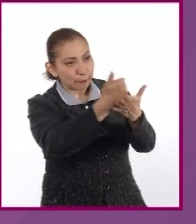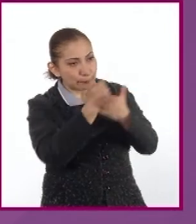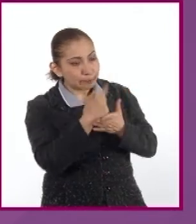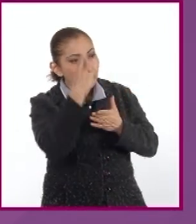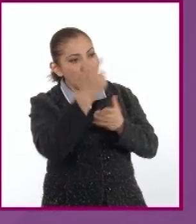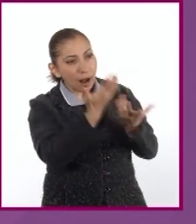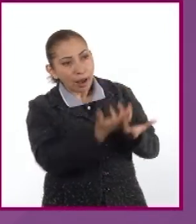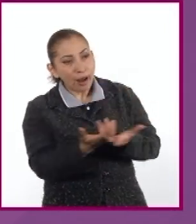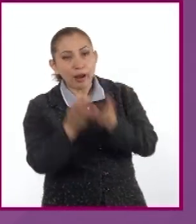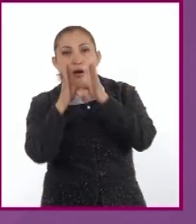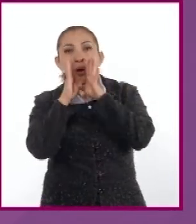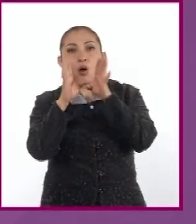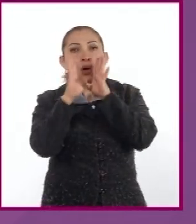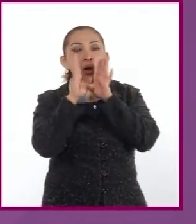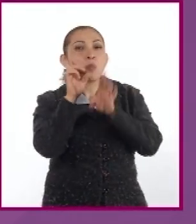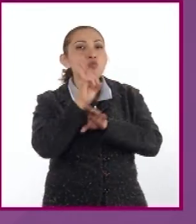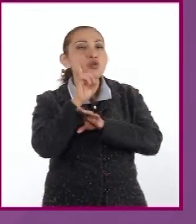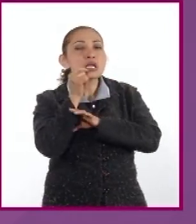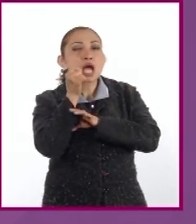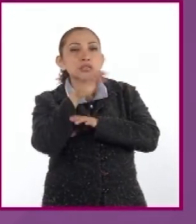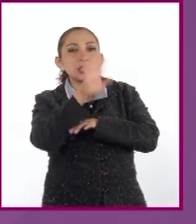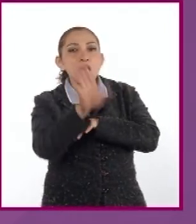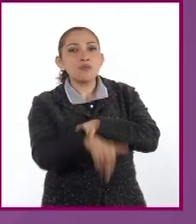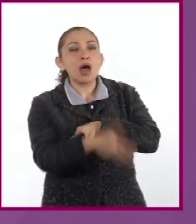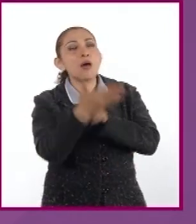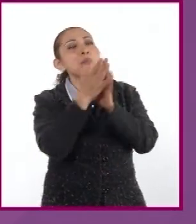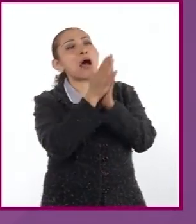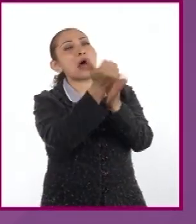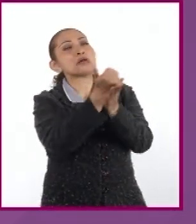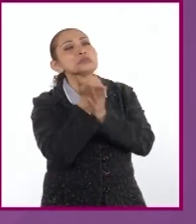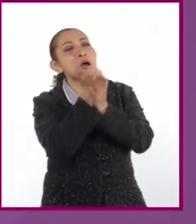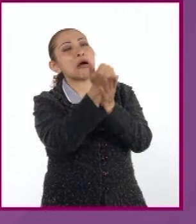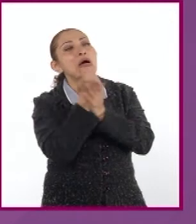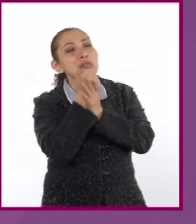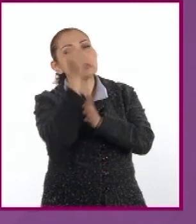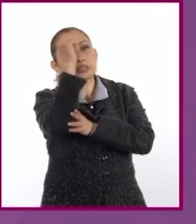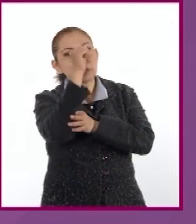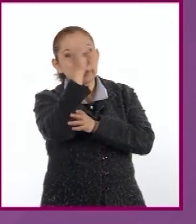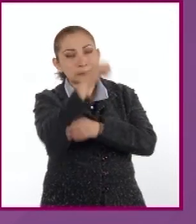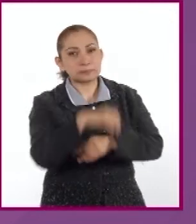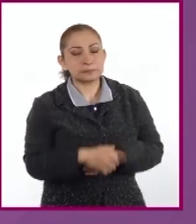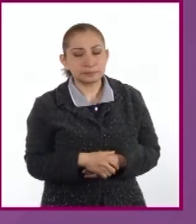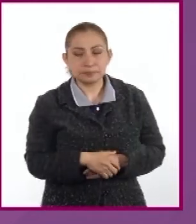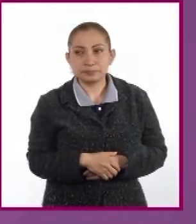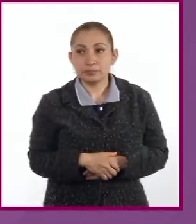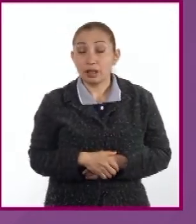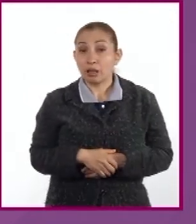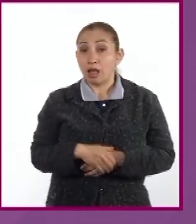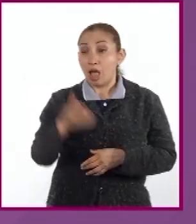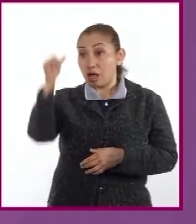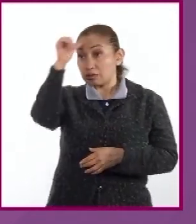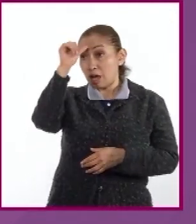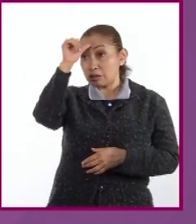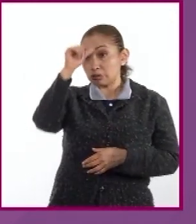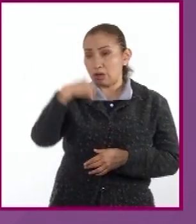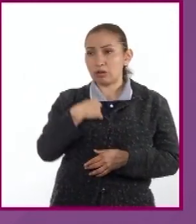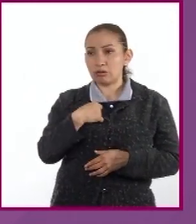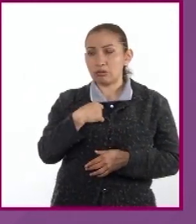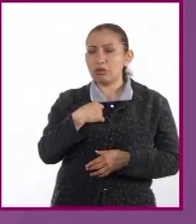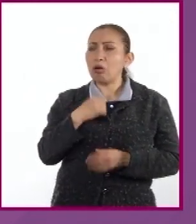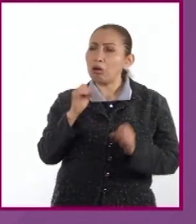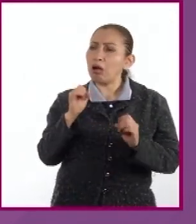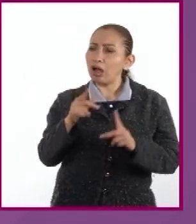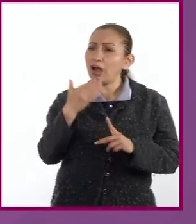para que fuera a confesar a una moribunda que rogaba porque la llevaran a un sacerdote. El buen presbítero, sin ningún